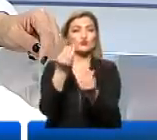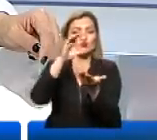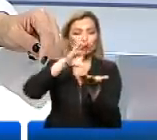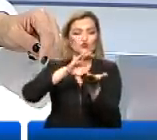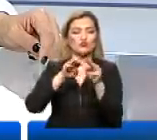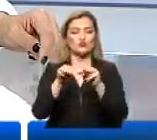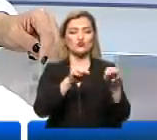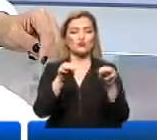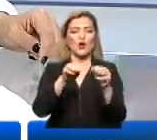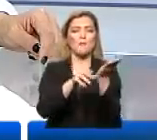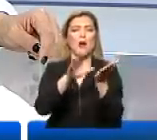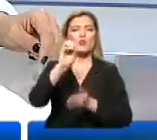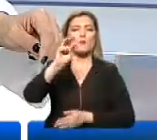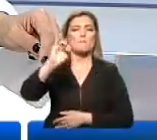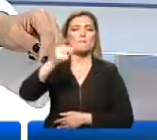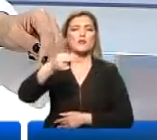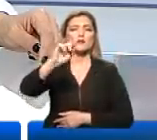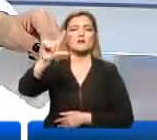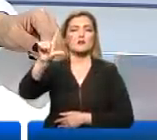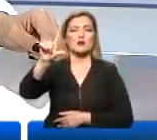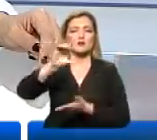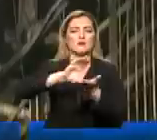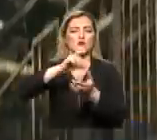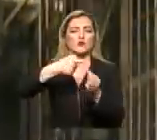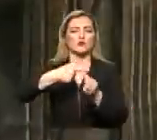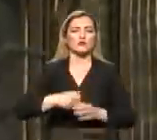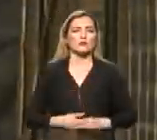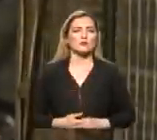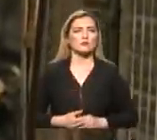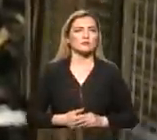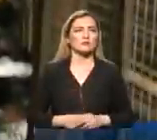centro comercial Hermano Miguel, que está ubicado en el centro de Quito.